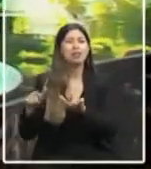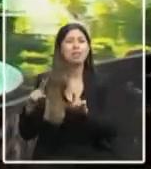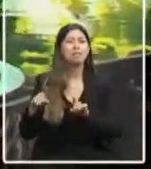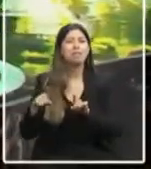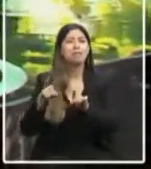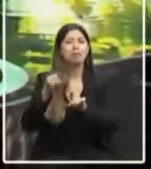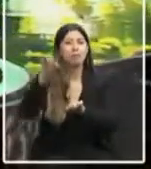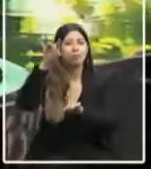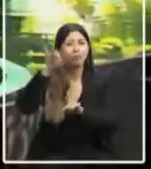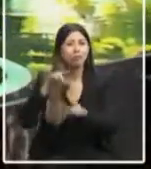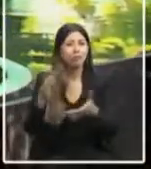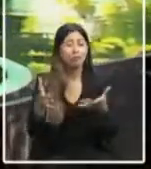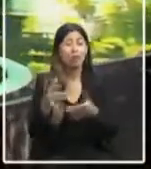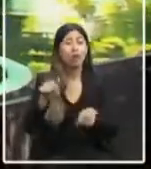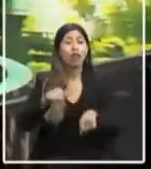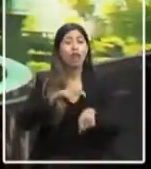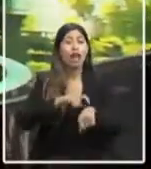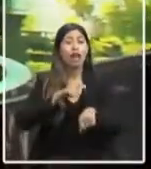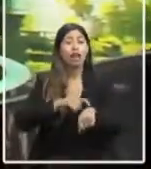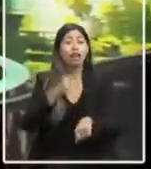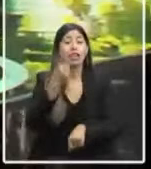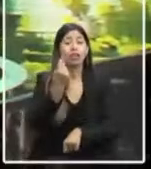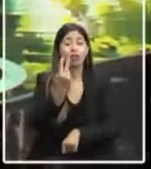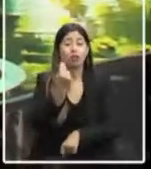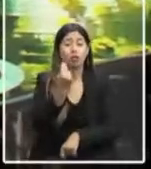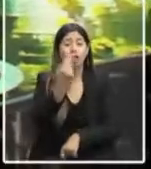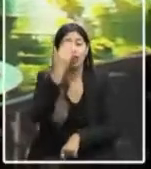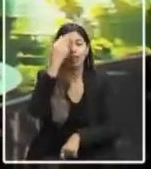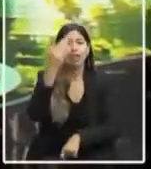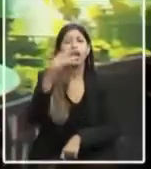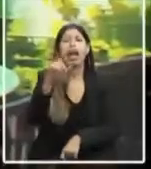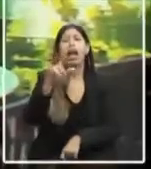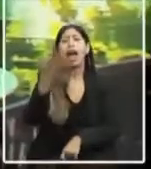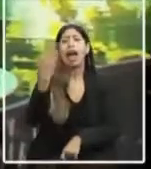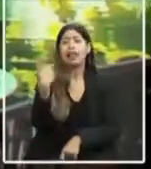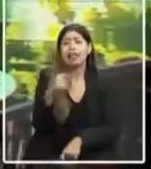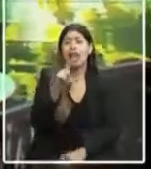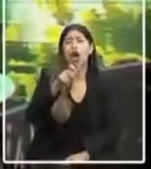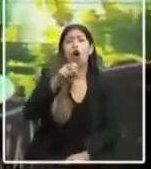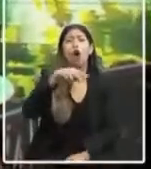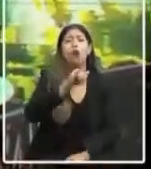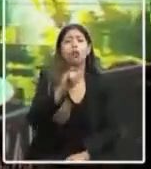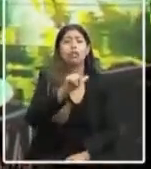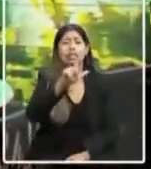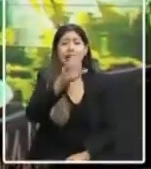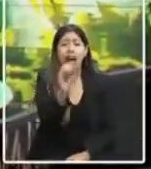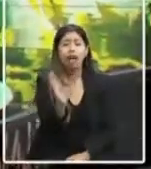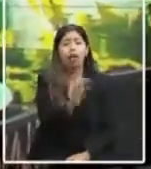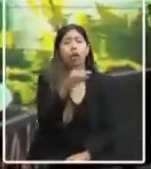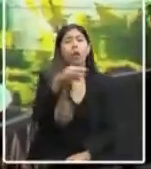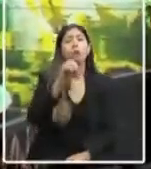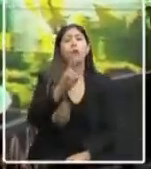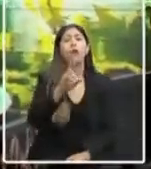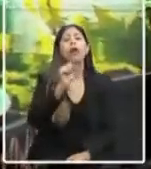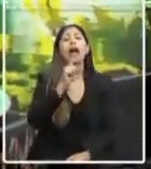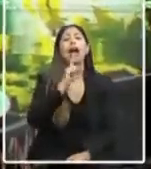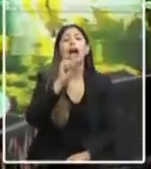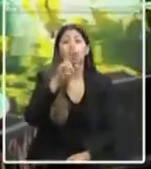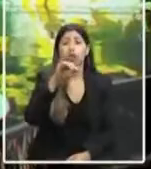dilema. Hoy a las 12 del día estará Gonzalo Muratorio, que hace un ratito estuvo con nosotros